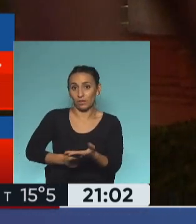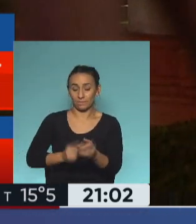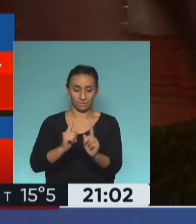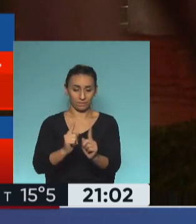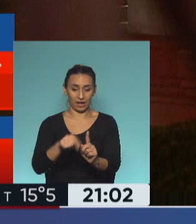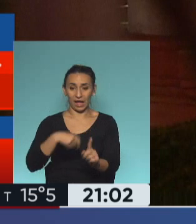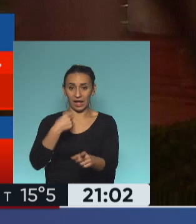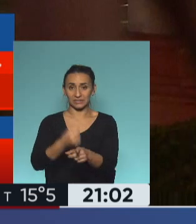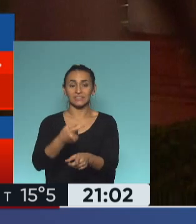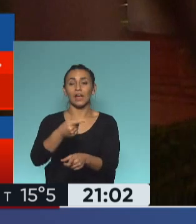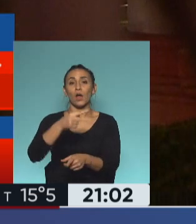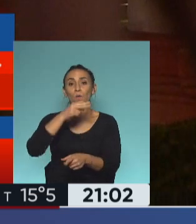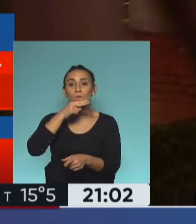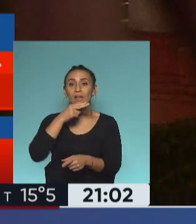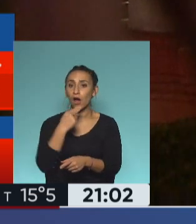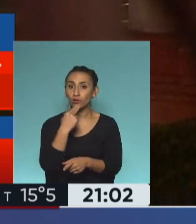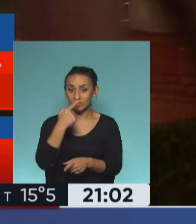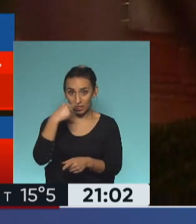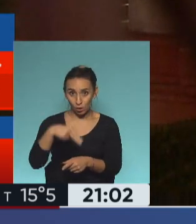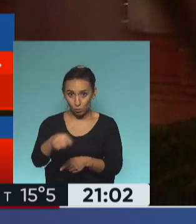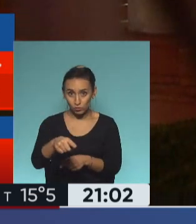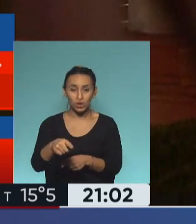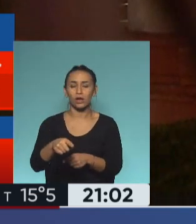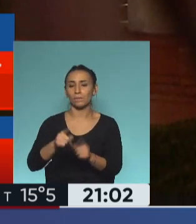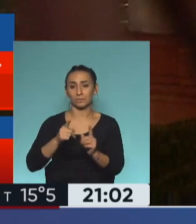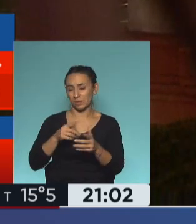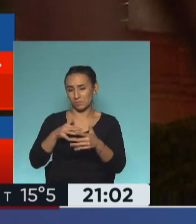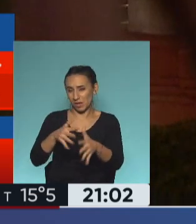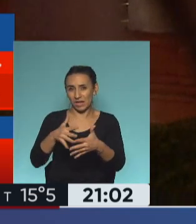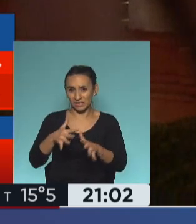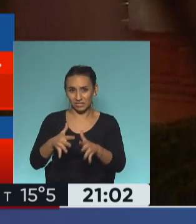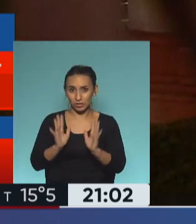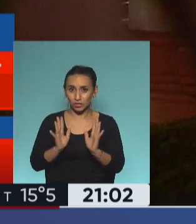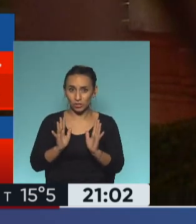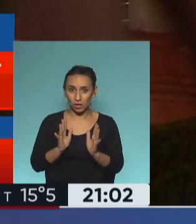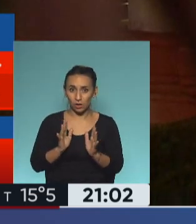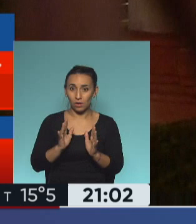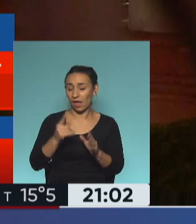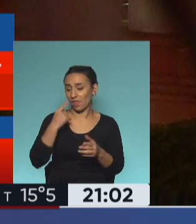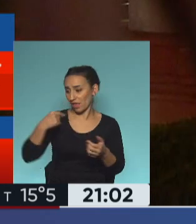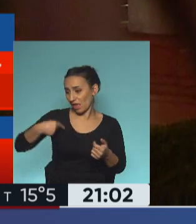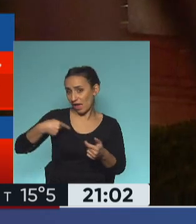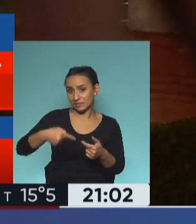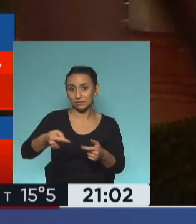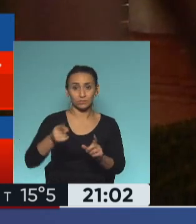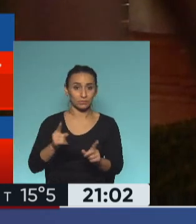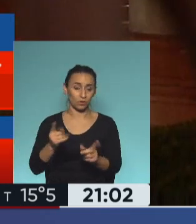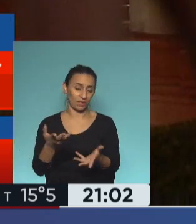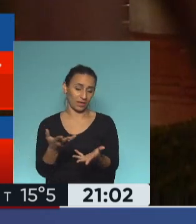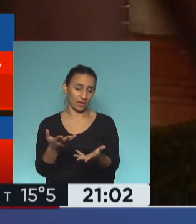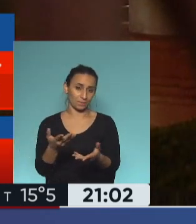viernes 11 de junio. Serán similares a estas jornadas también de